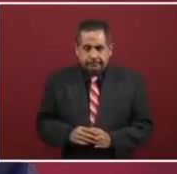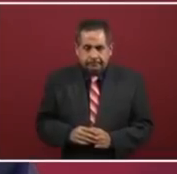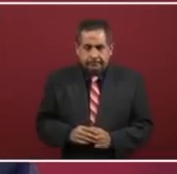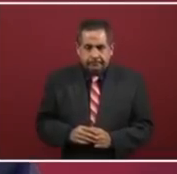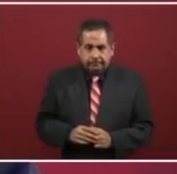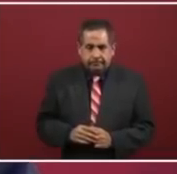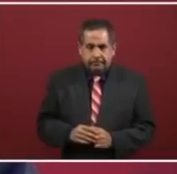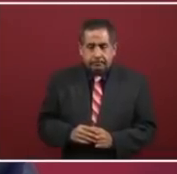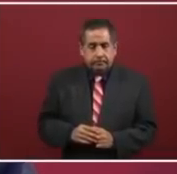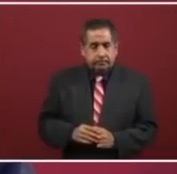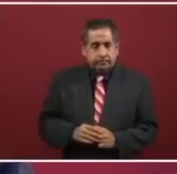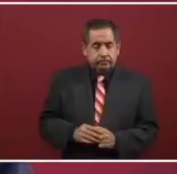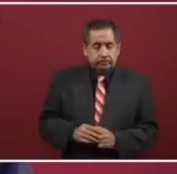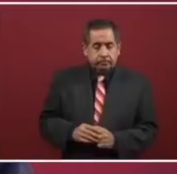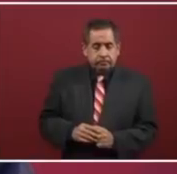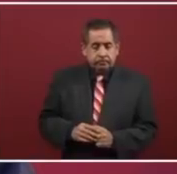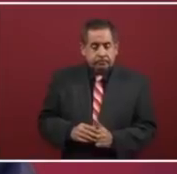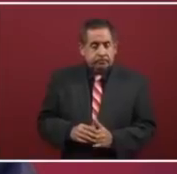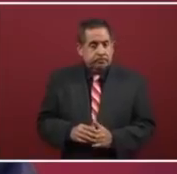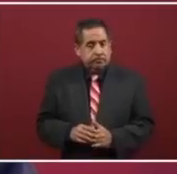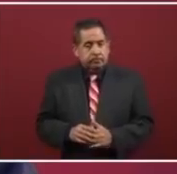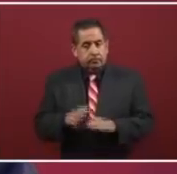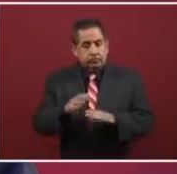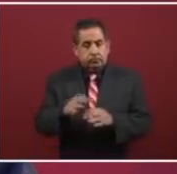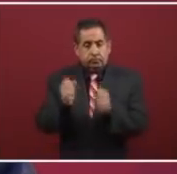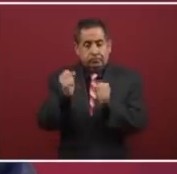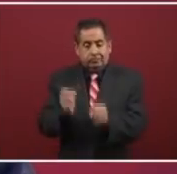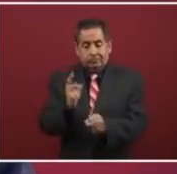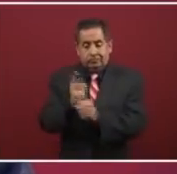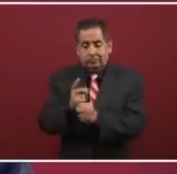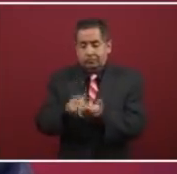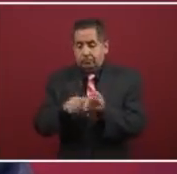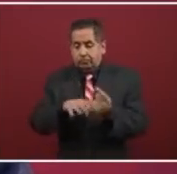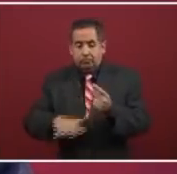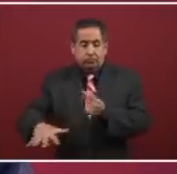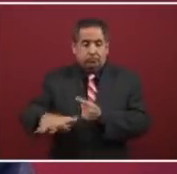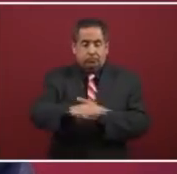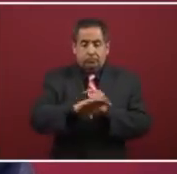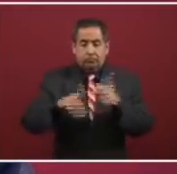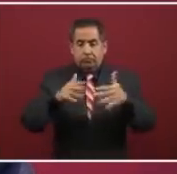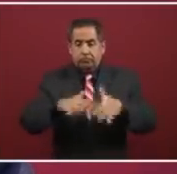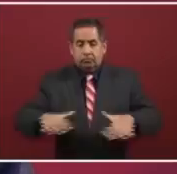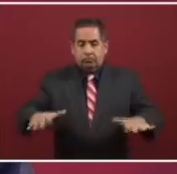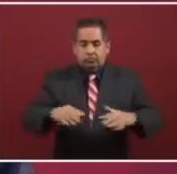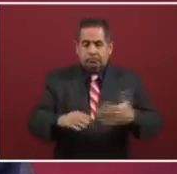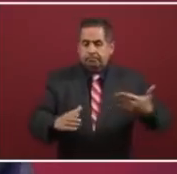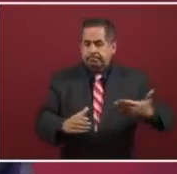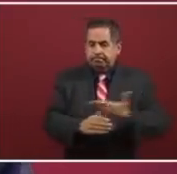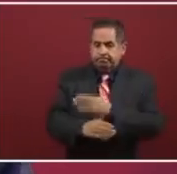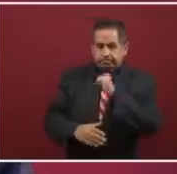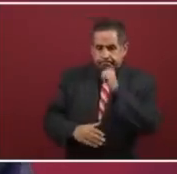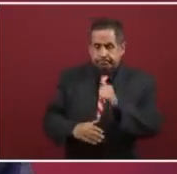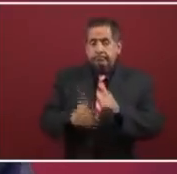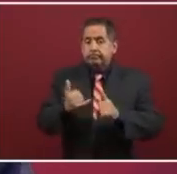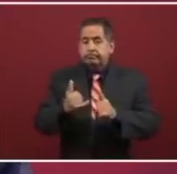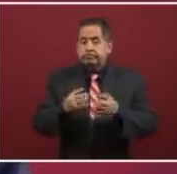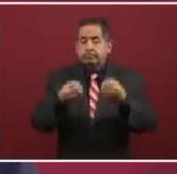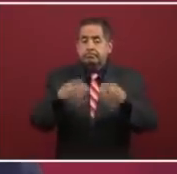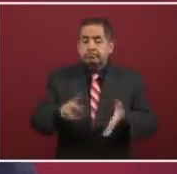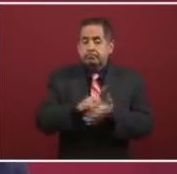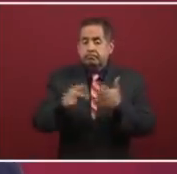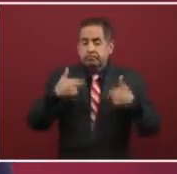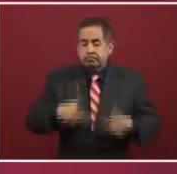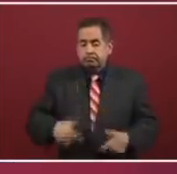en las tareas de seguridad pública no se violen derechos humanos. Y